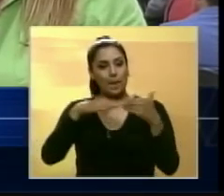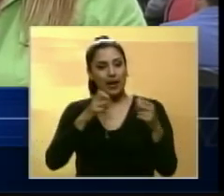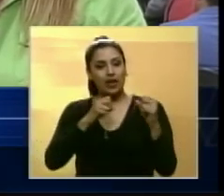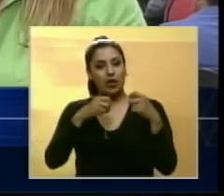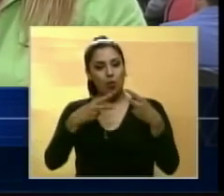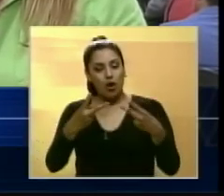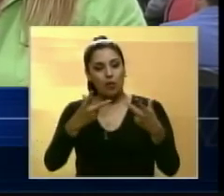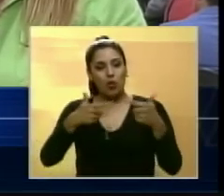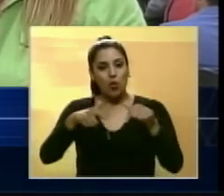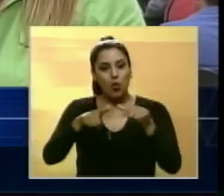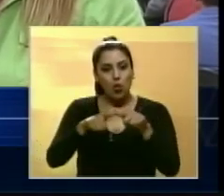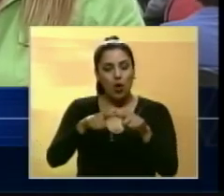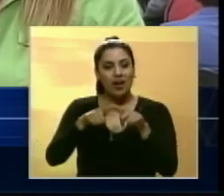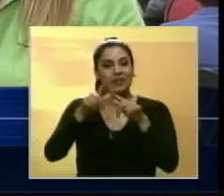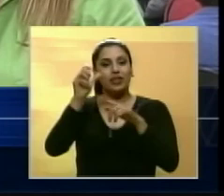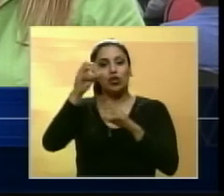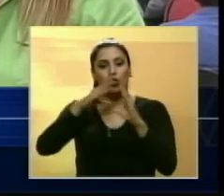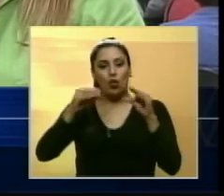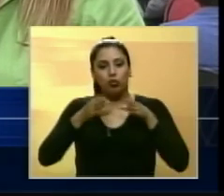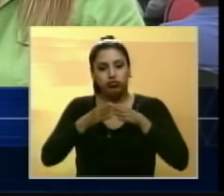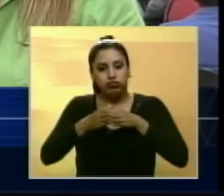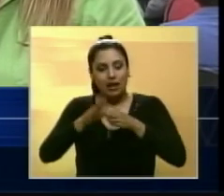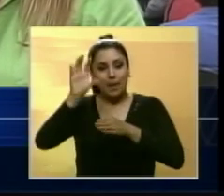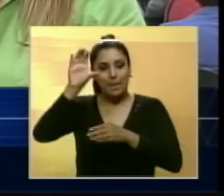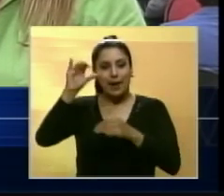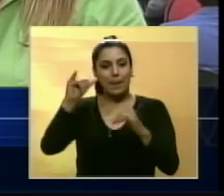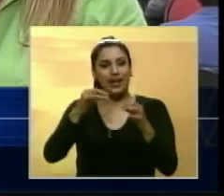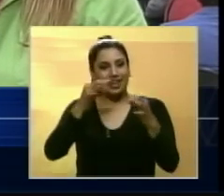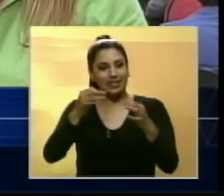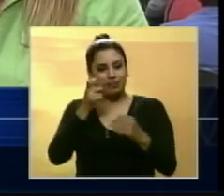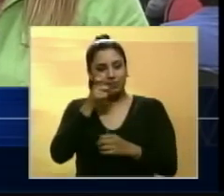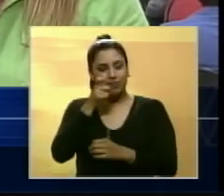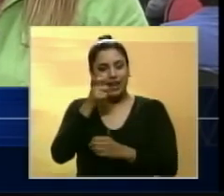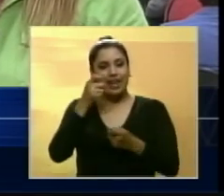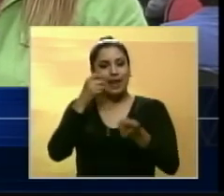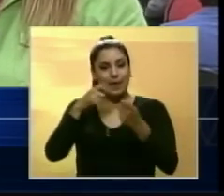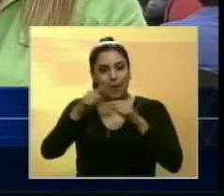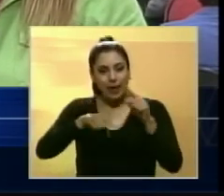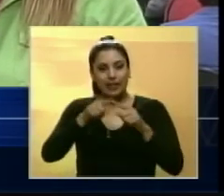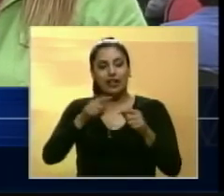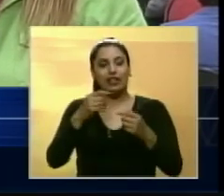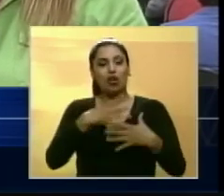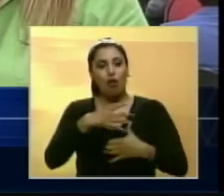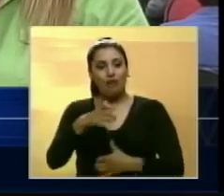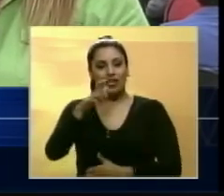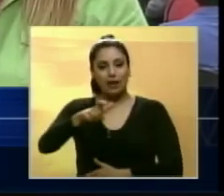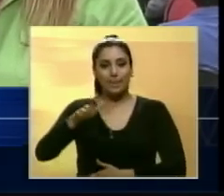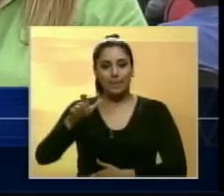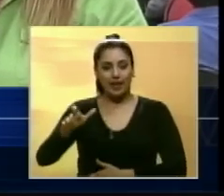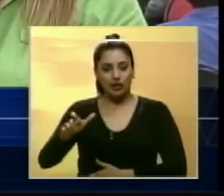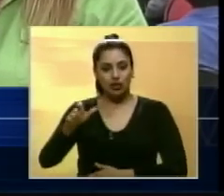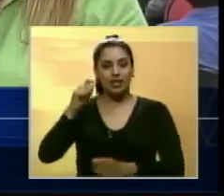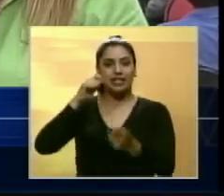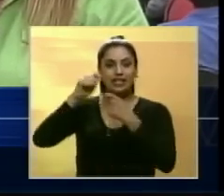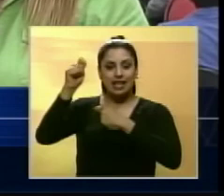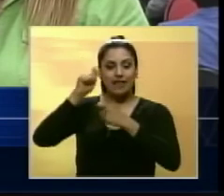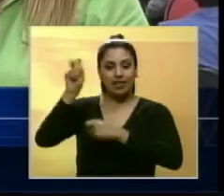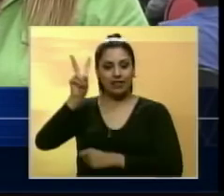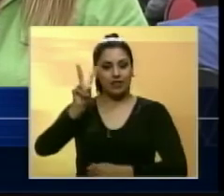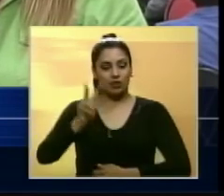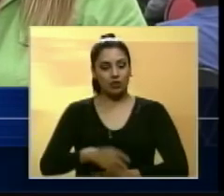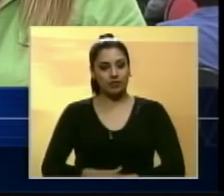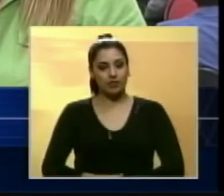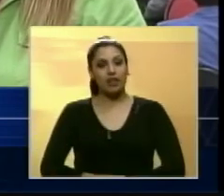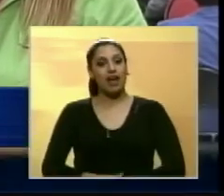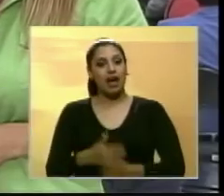zonas estériles en todas las aduanas del país y así garantizar la seguridad de las mercancías y darle mayor confianza a los exportadores